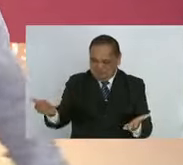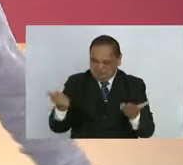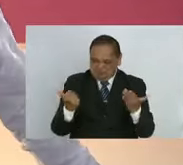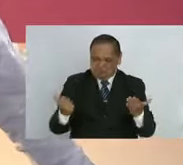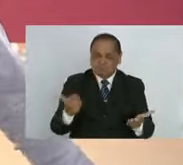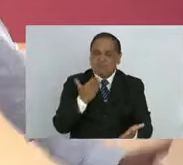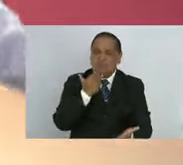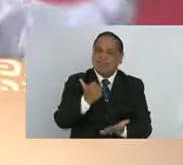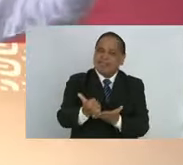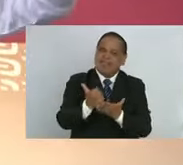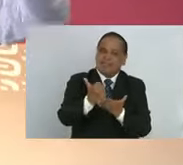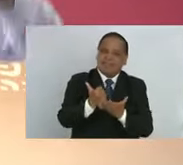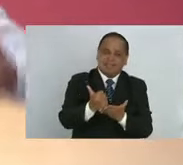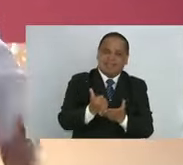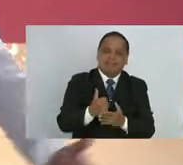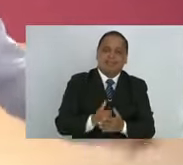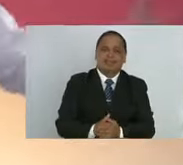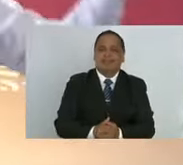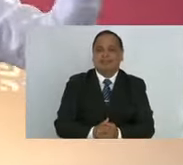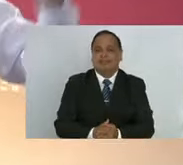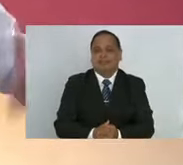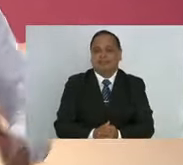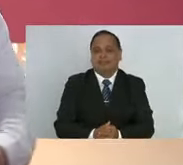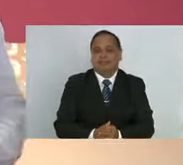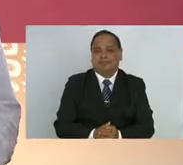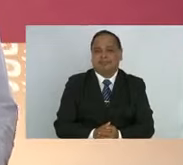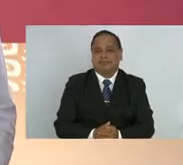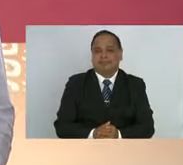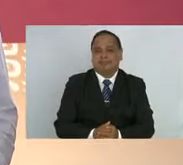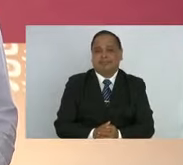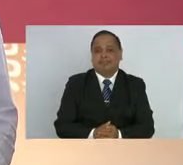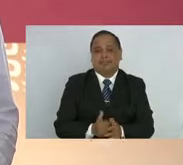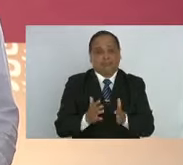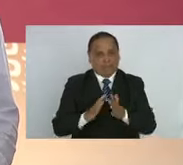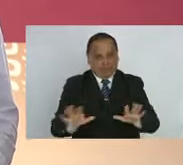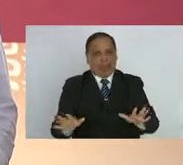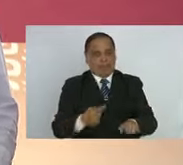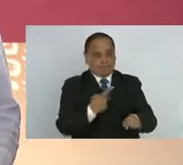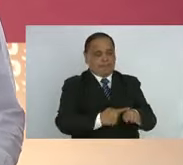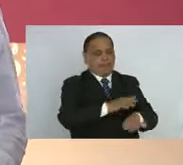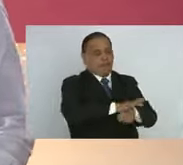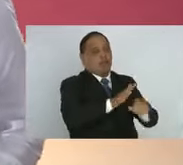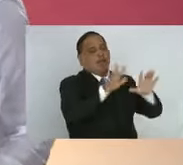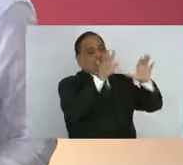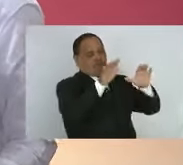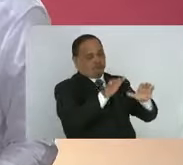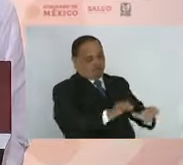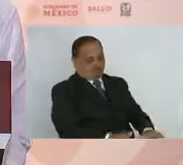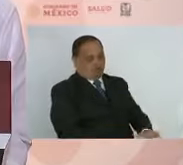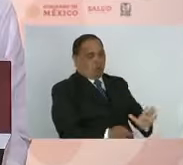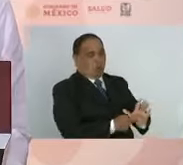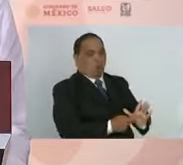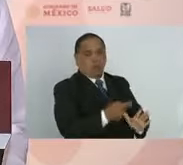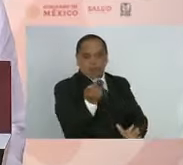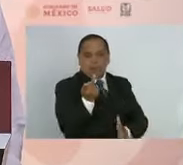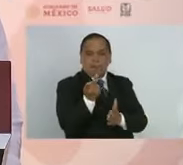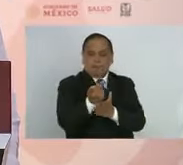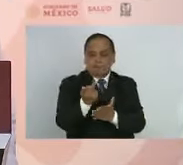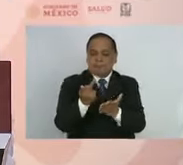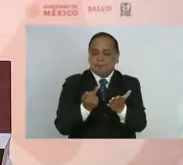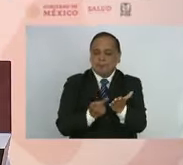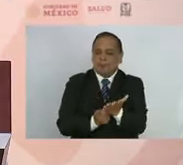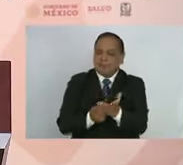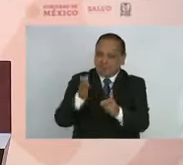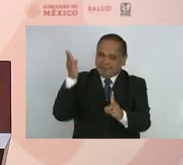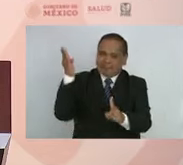que afortunadamente pasa la pandemia, ahora retomamos el plan